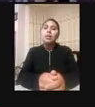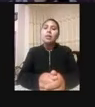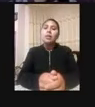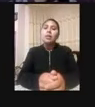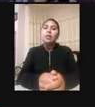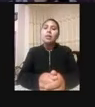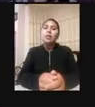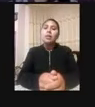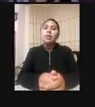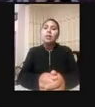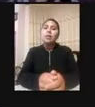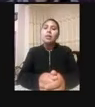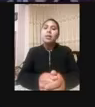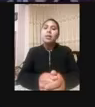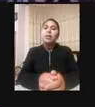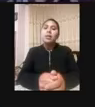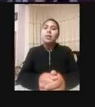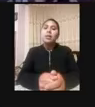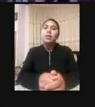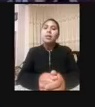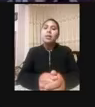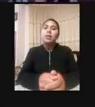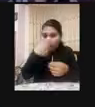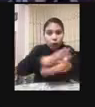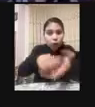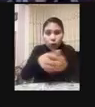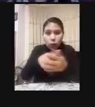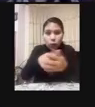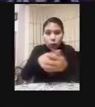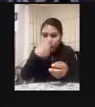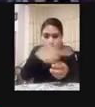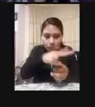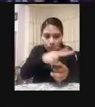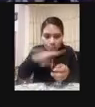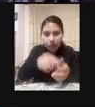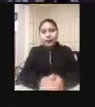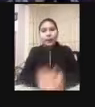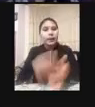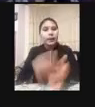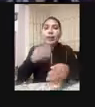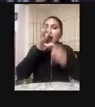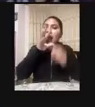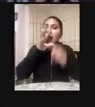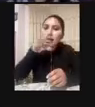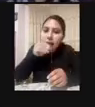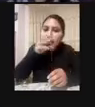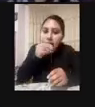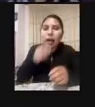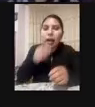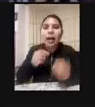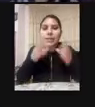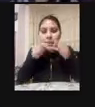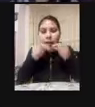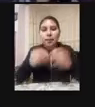a supervisar que Margarita esté empezando a masticar, que ella termine su comida y empezarla a